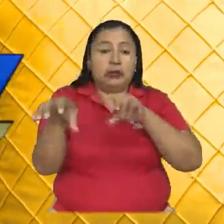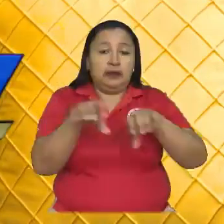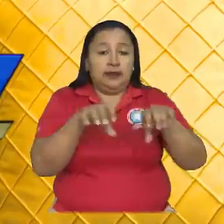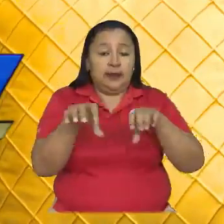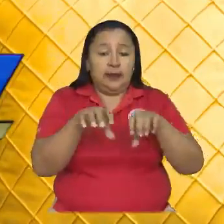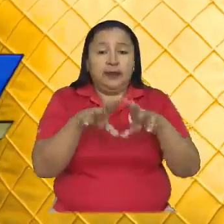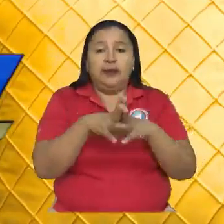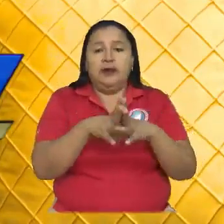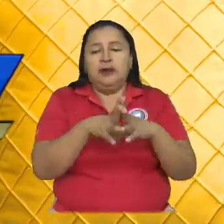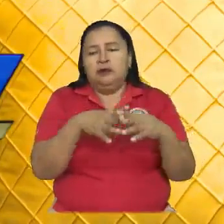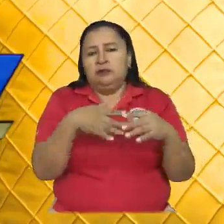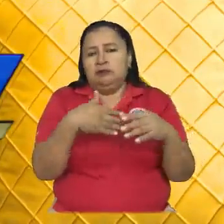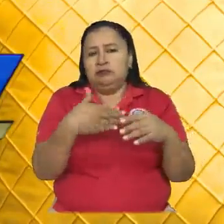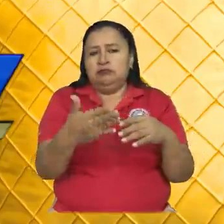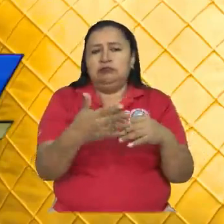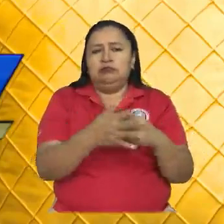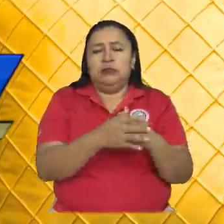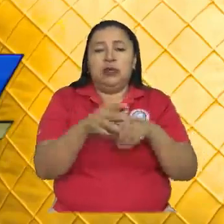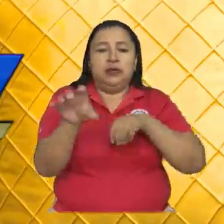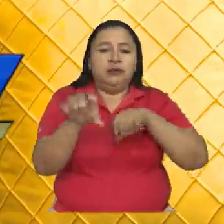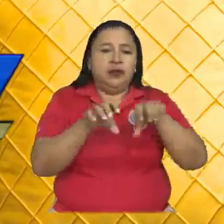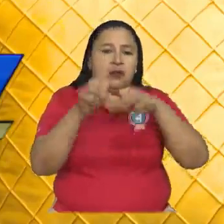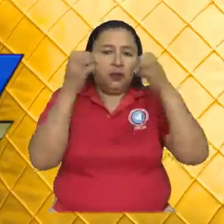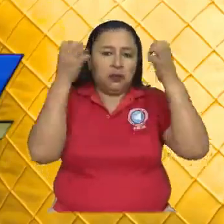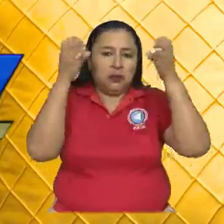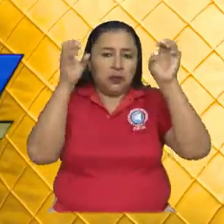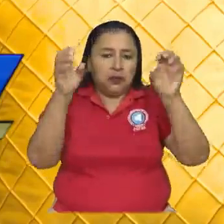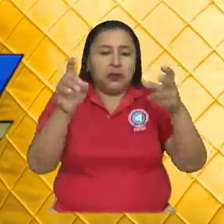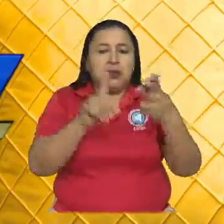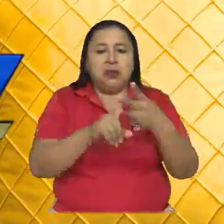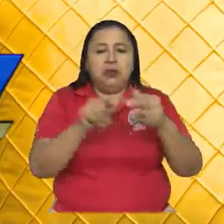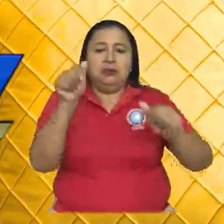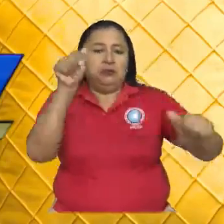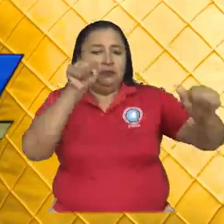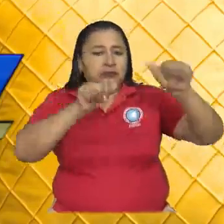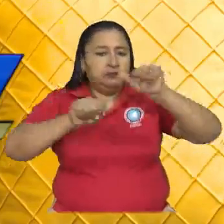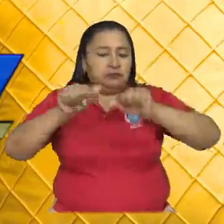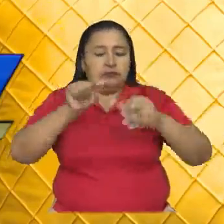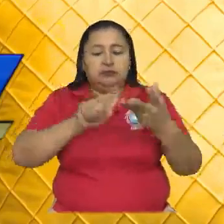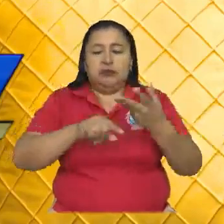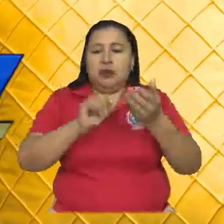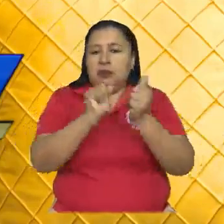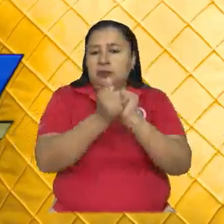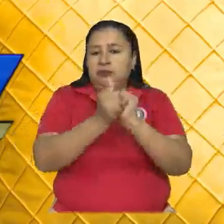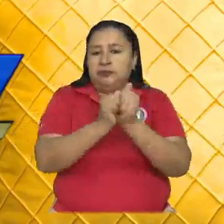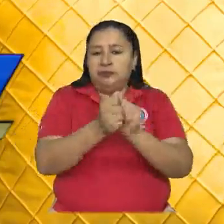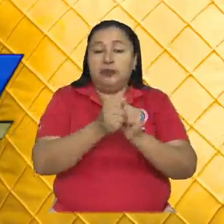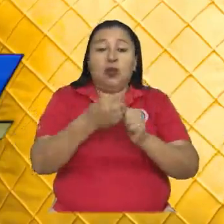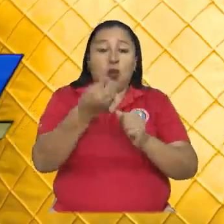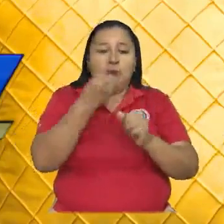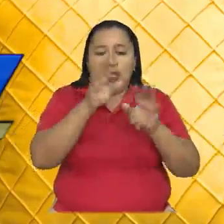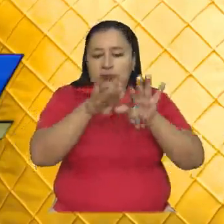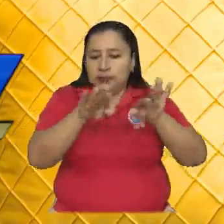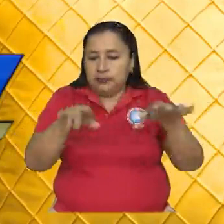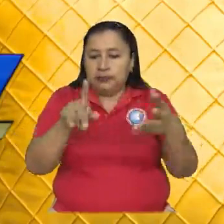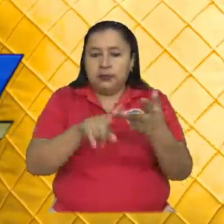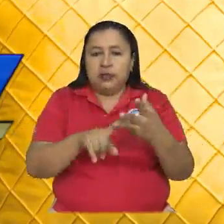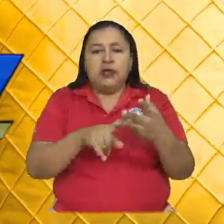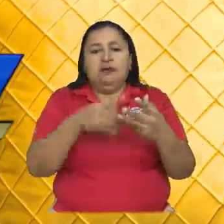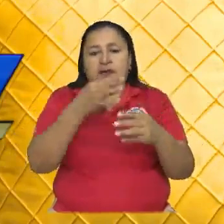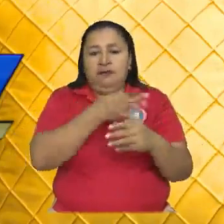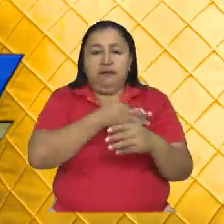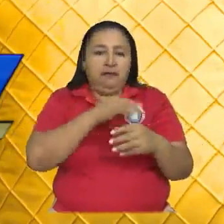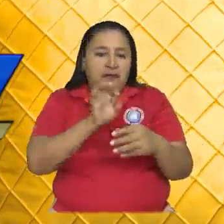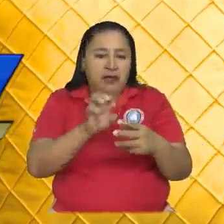actividades, actividades culturales, artísticas, deportivas, gastronómicas, de fe y